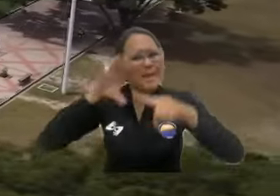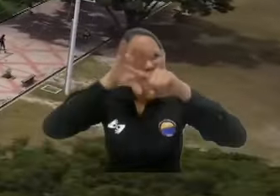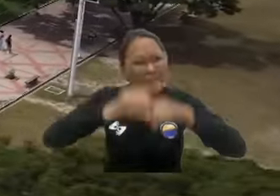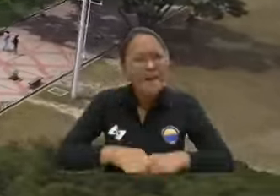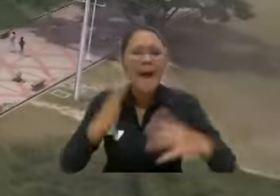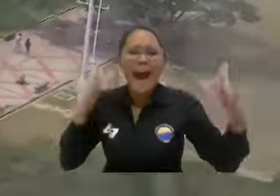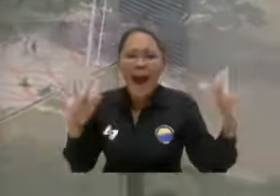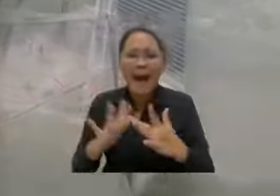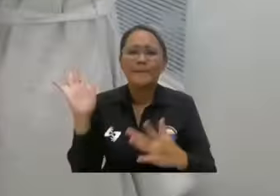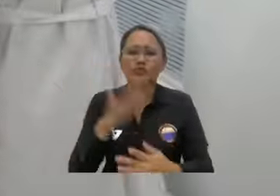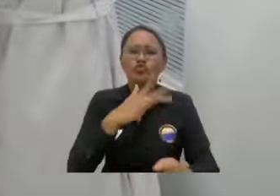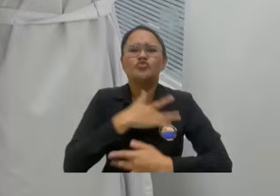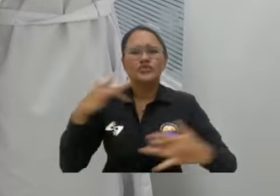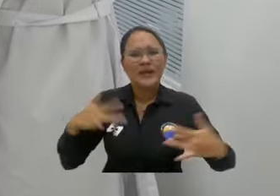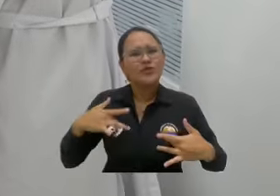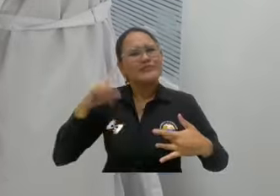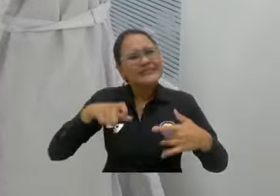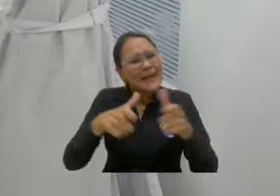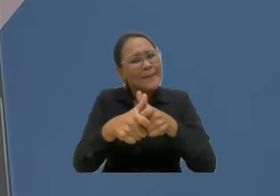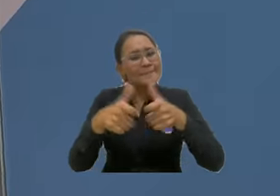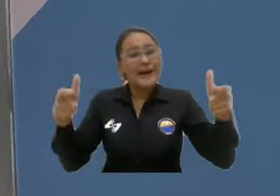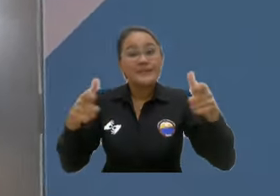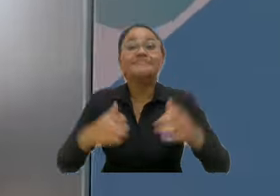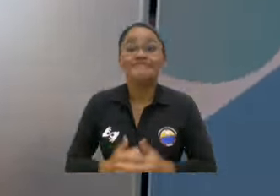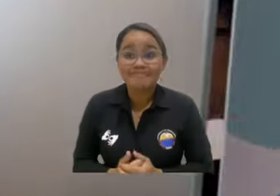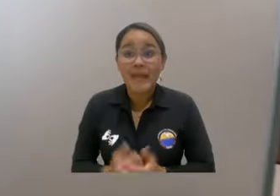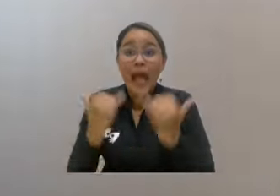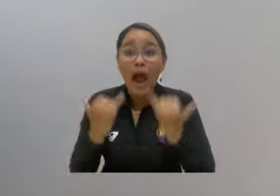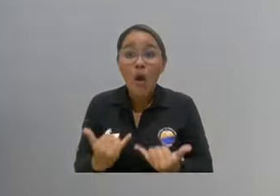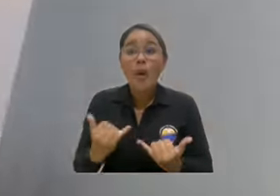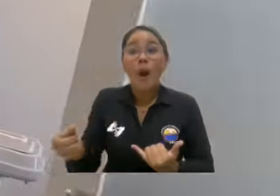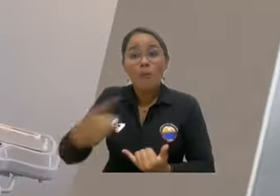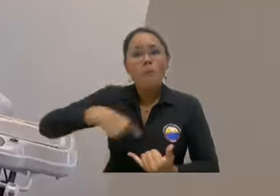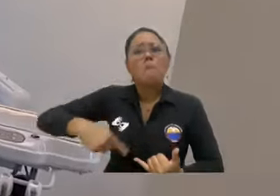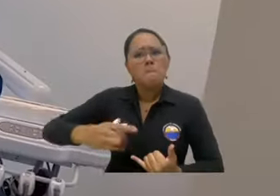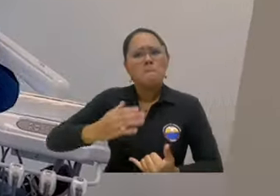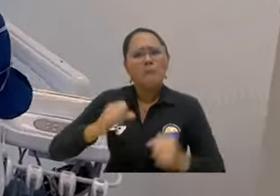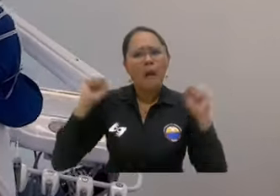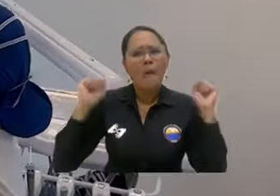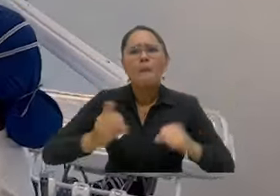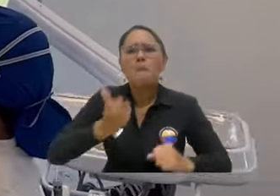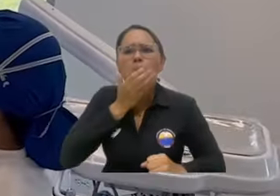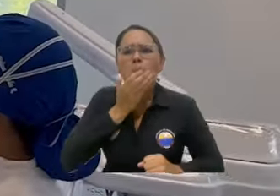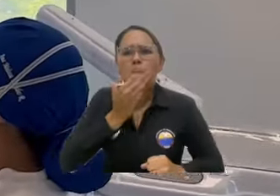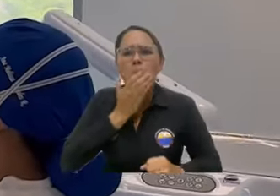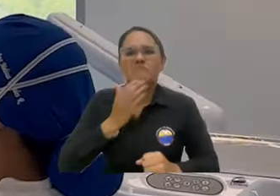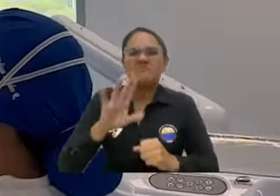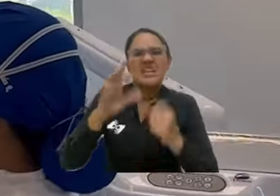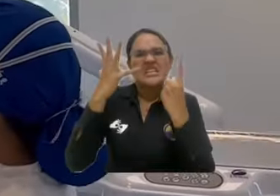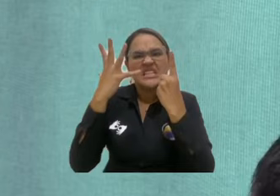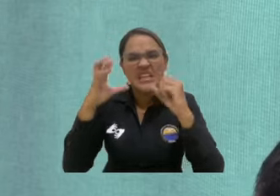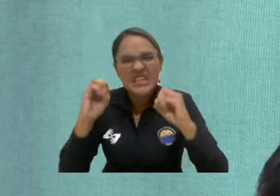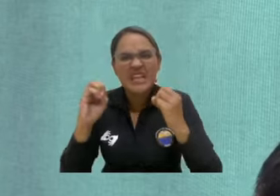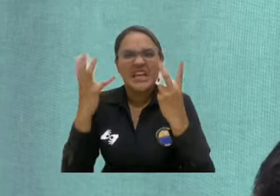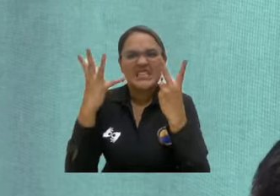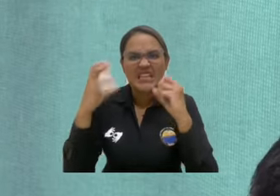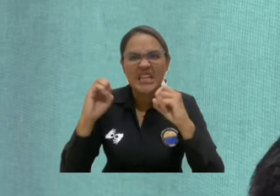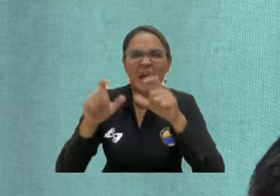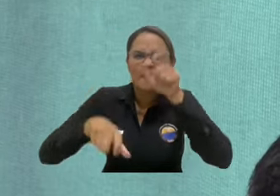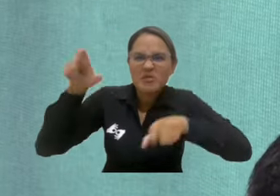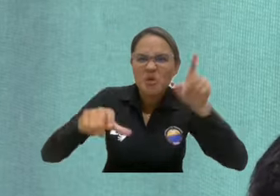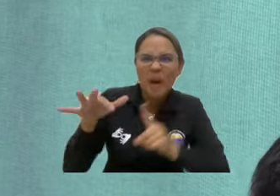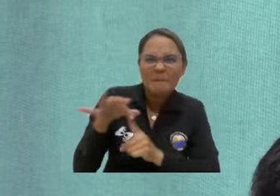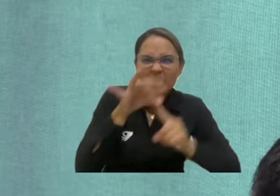cupos académicos en programas relacionados con esta área. A pesar de contar con una capacidad institucional, con cerca de 60,